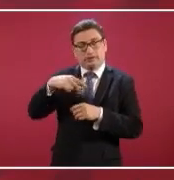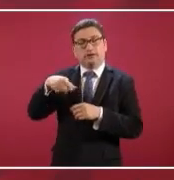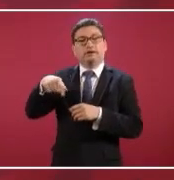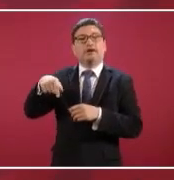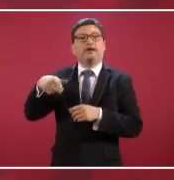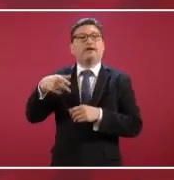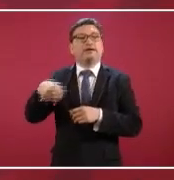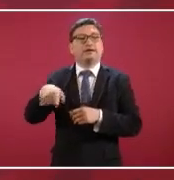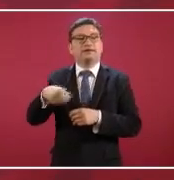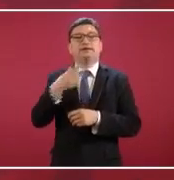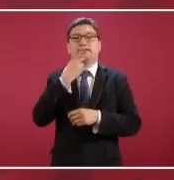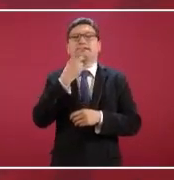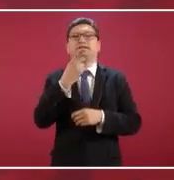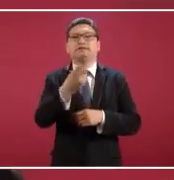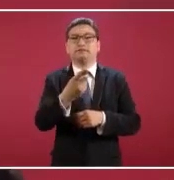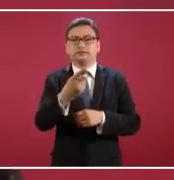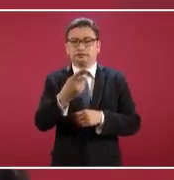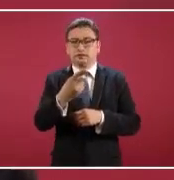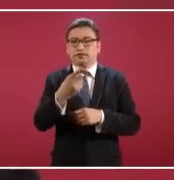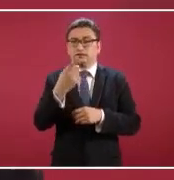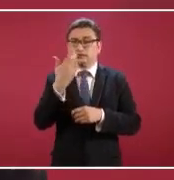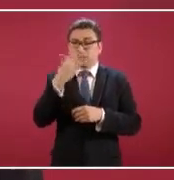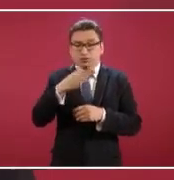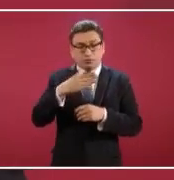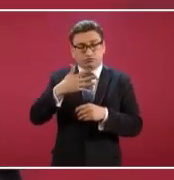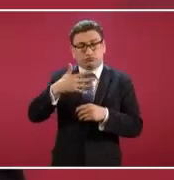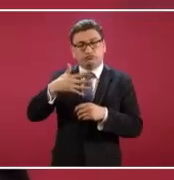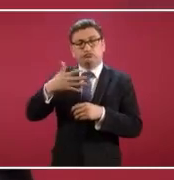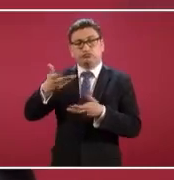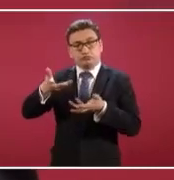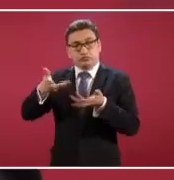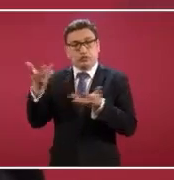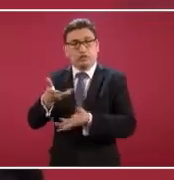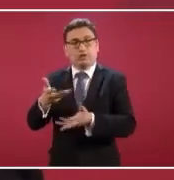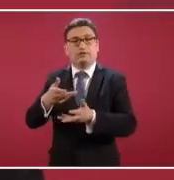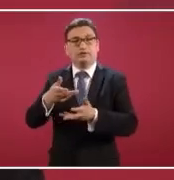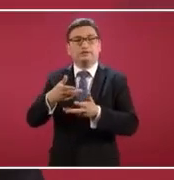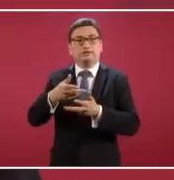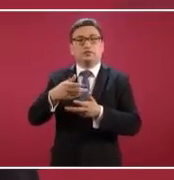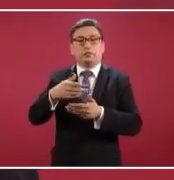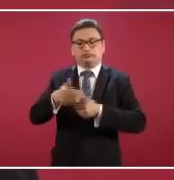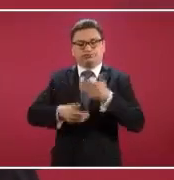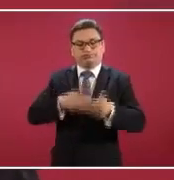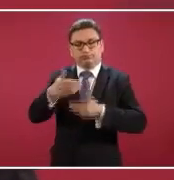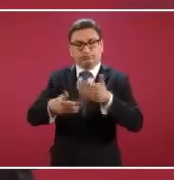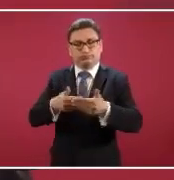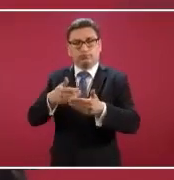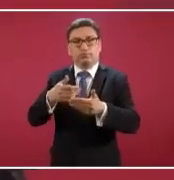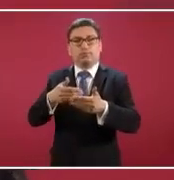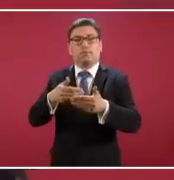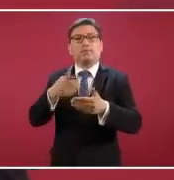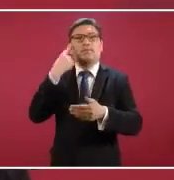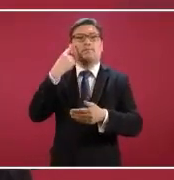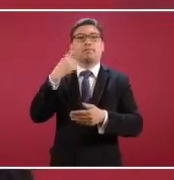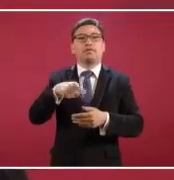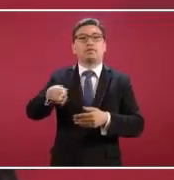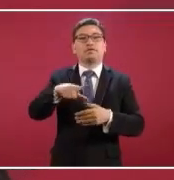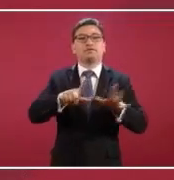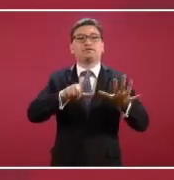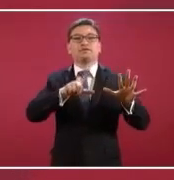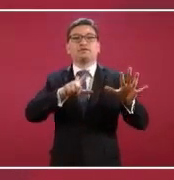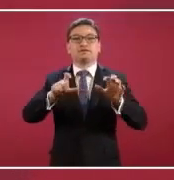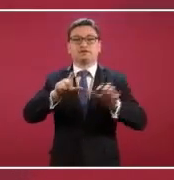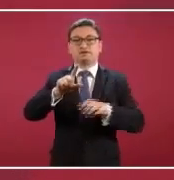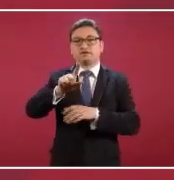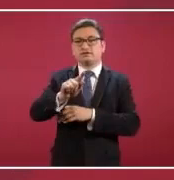señalada, bloqueado, congelado e iniciado procesos contra